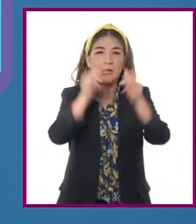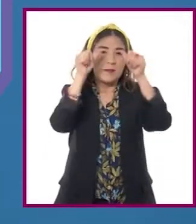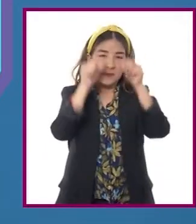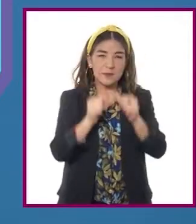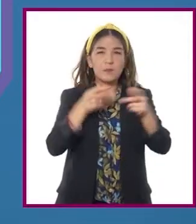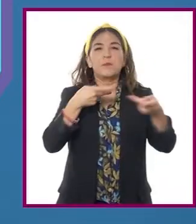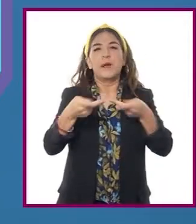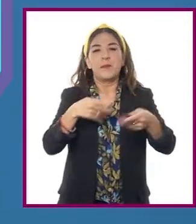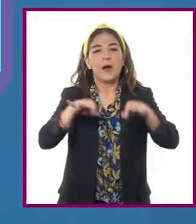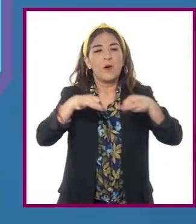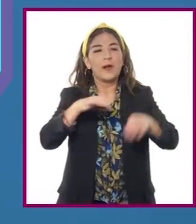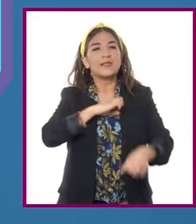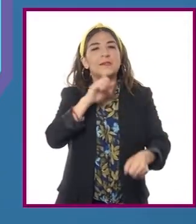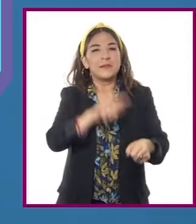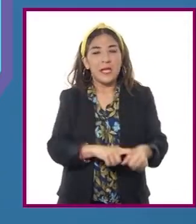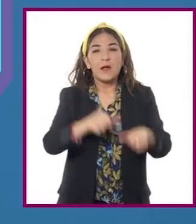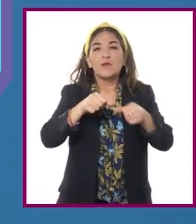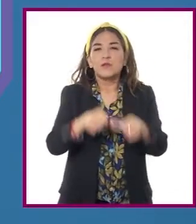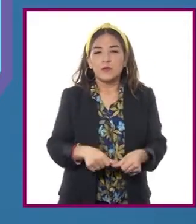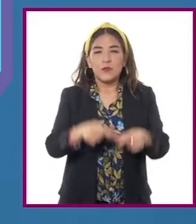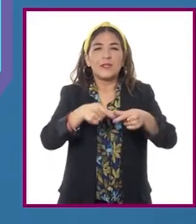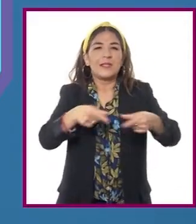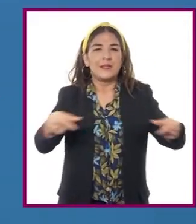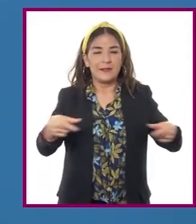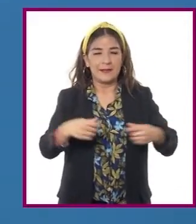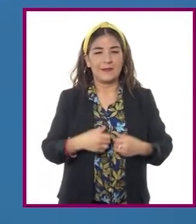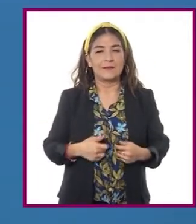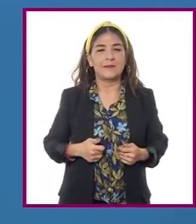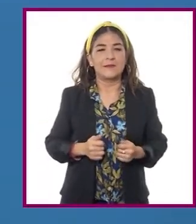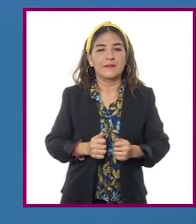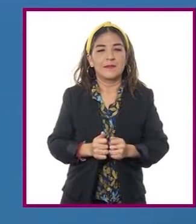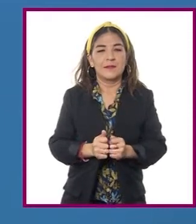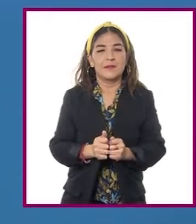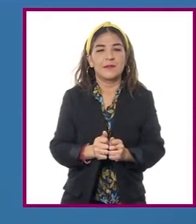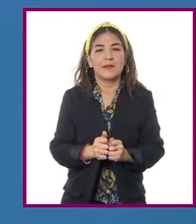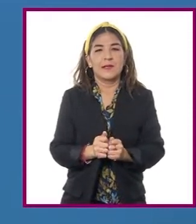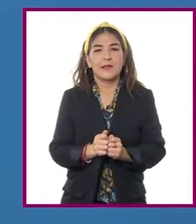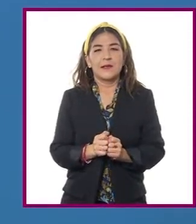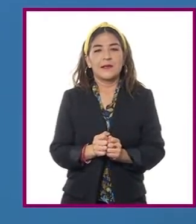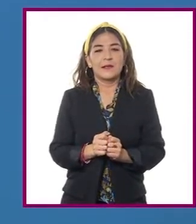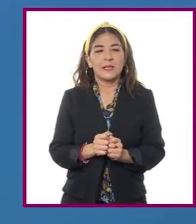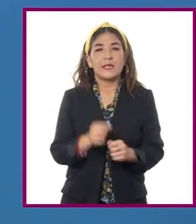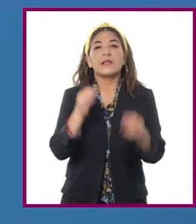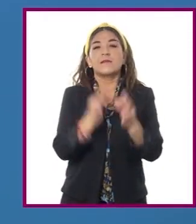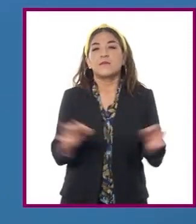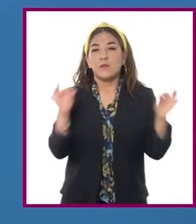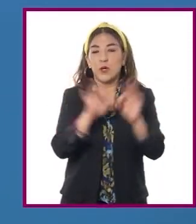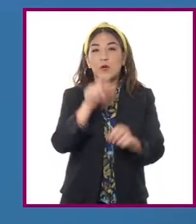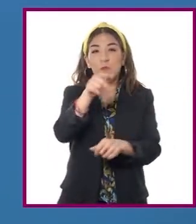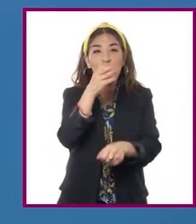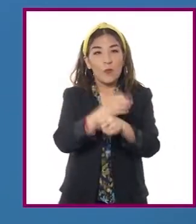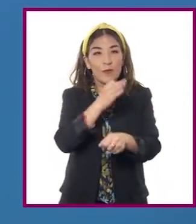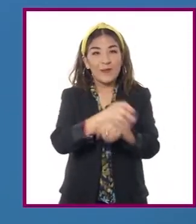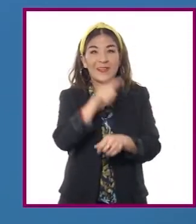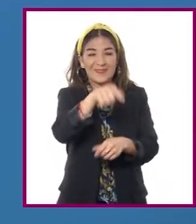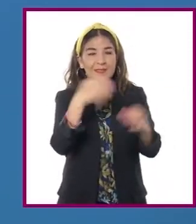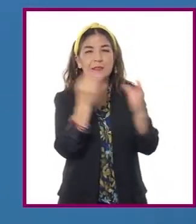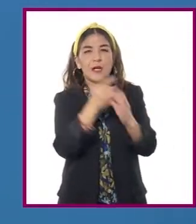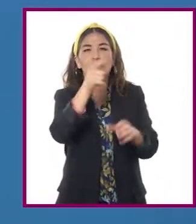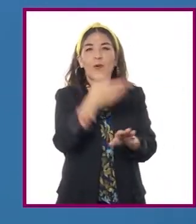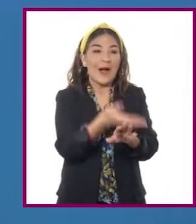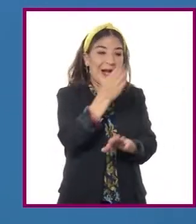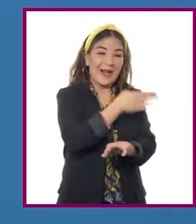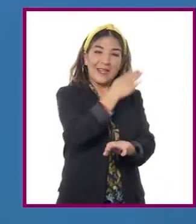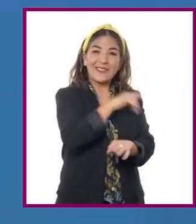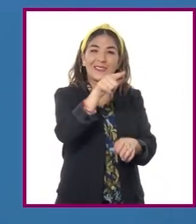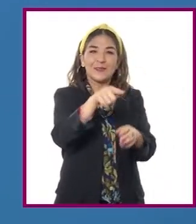sus hojas Ledger, punzón y regleta. Es importante que durante la sesión revisen sus notas realizadas en la